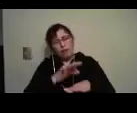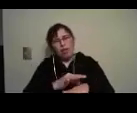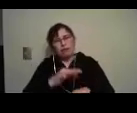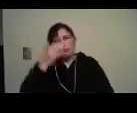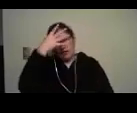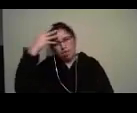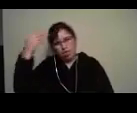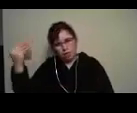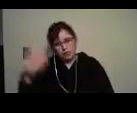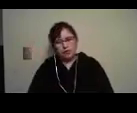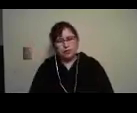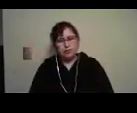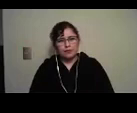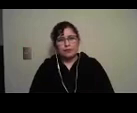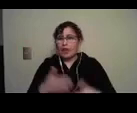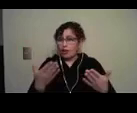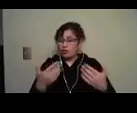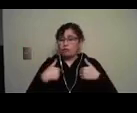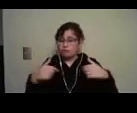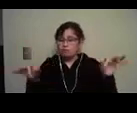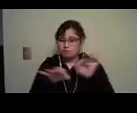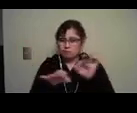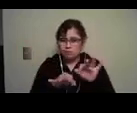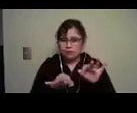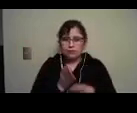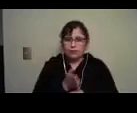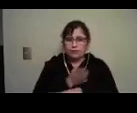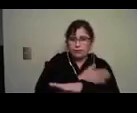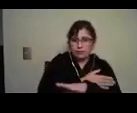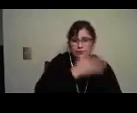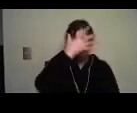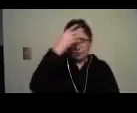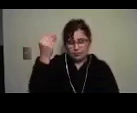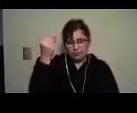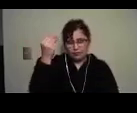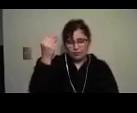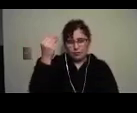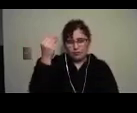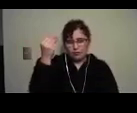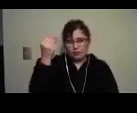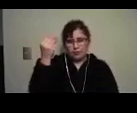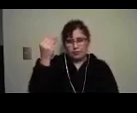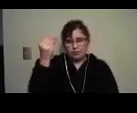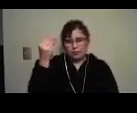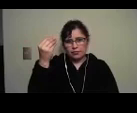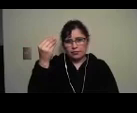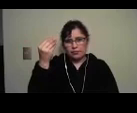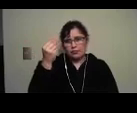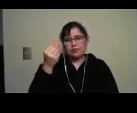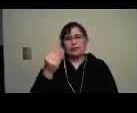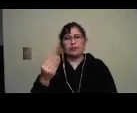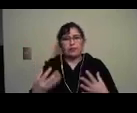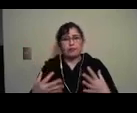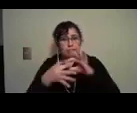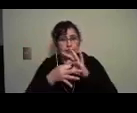Voy a describir ahora, tal como les dije, la demencia que tiene mayor prevalencia en la población, que se